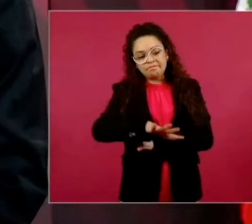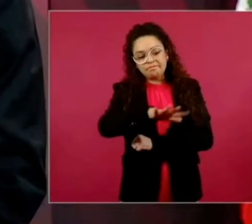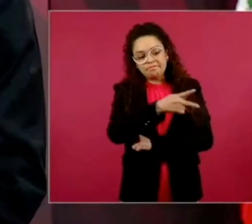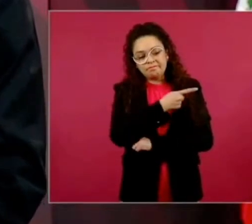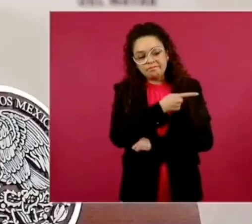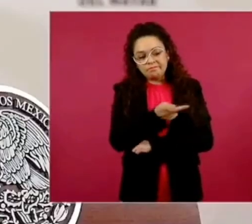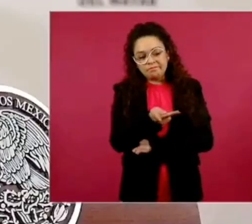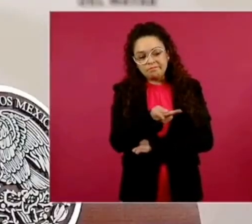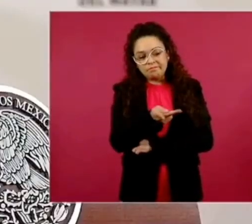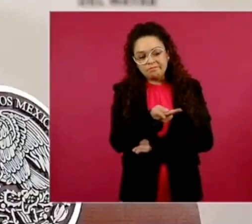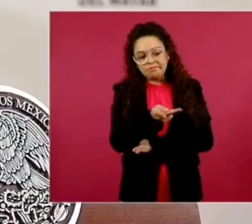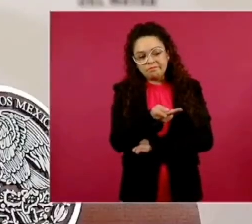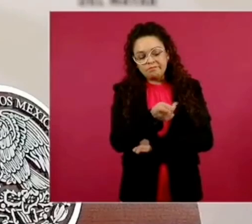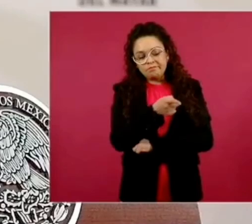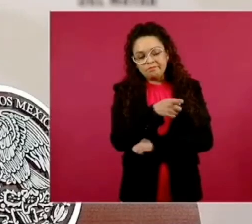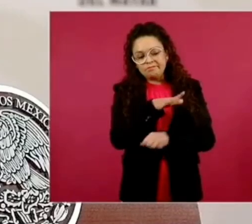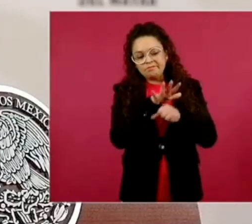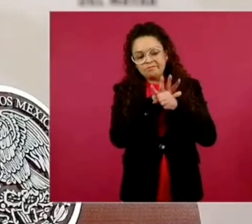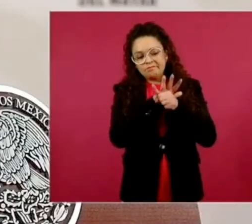oprimido,